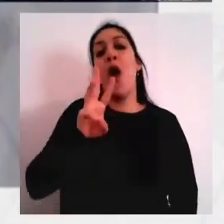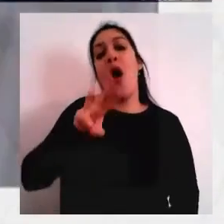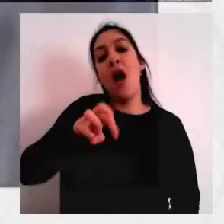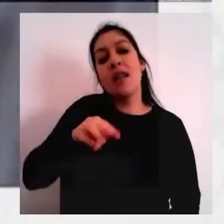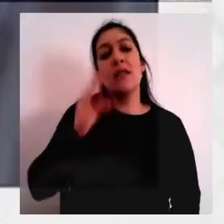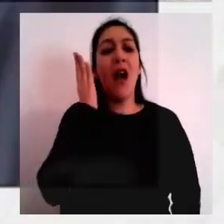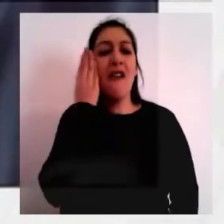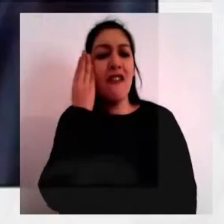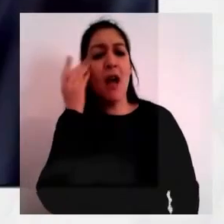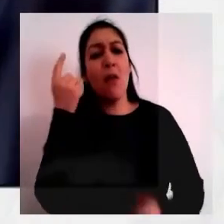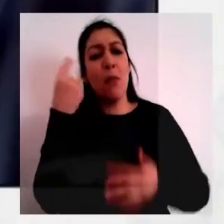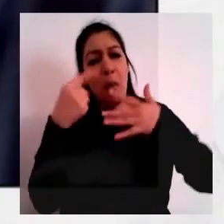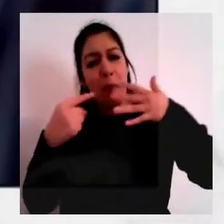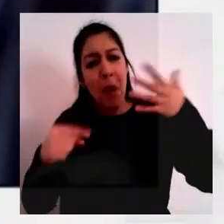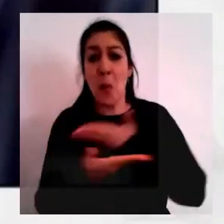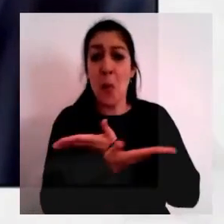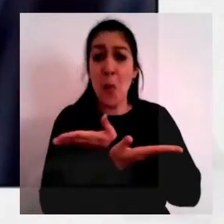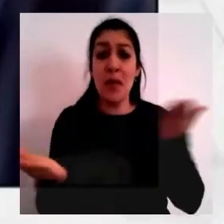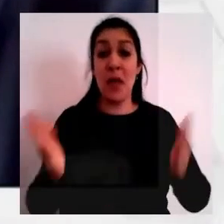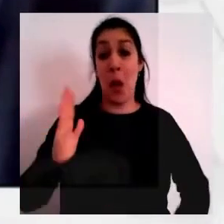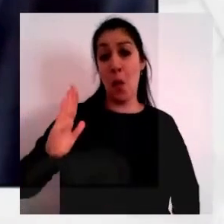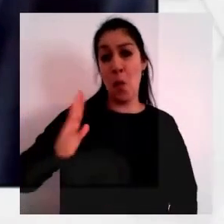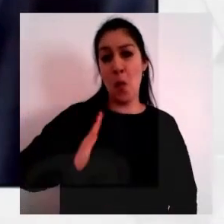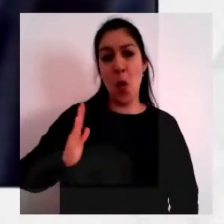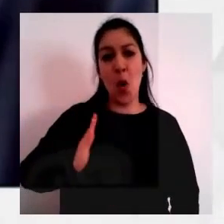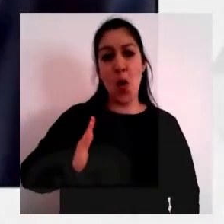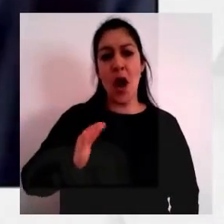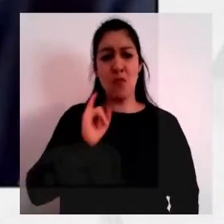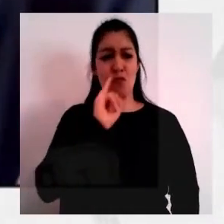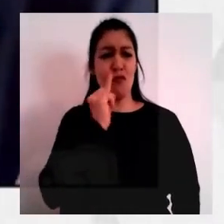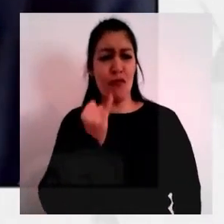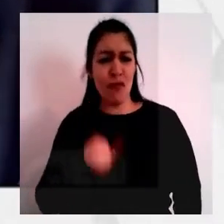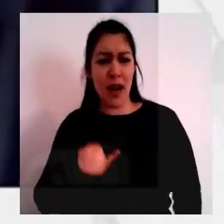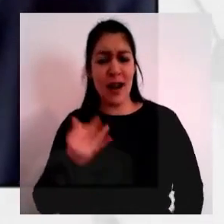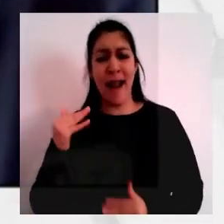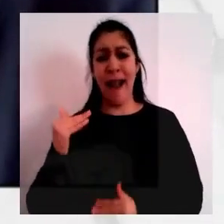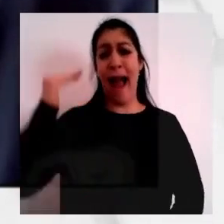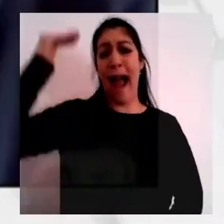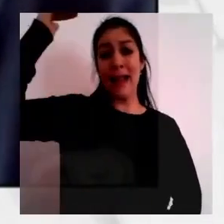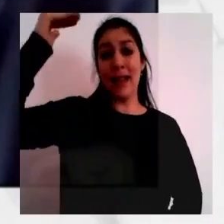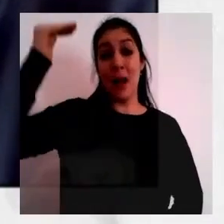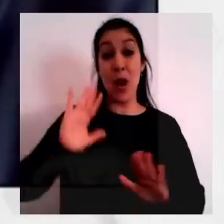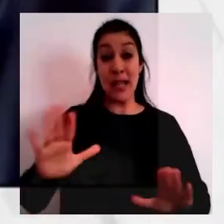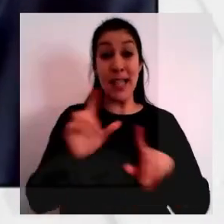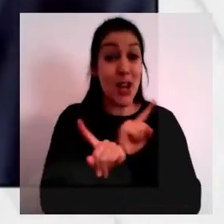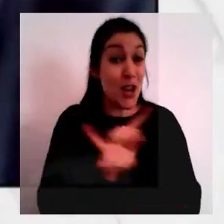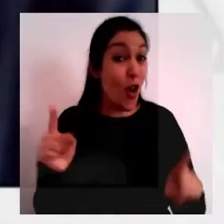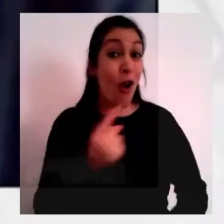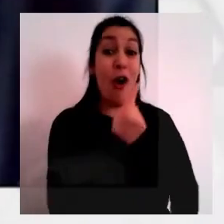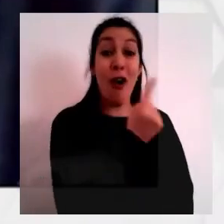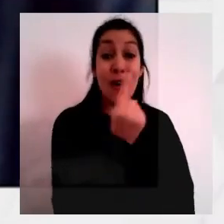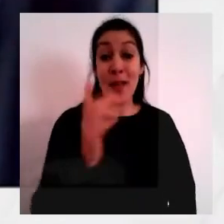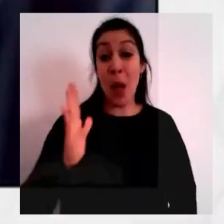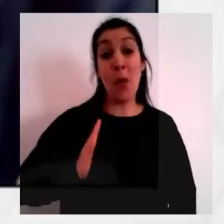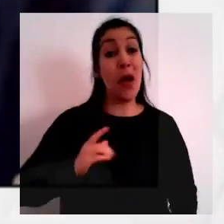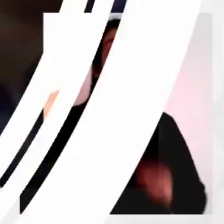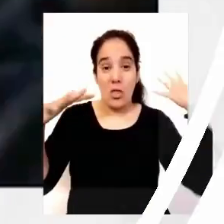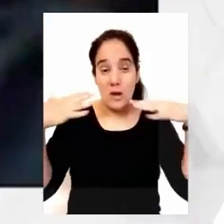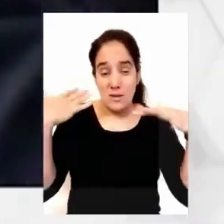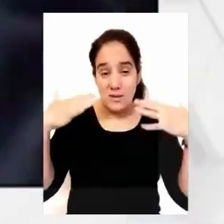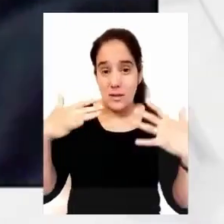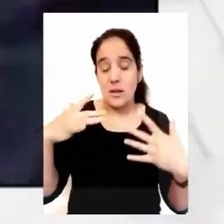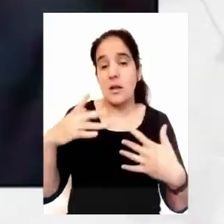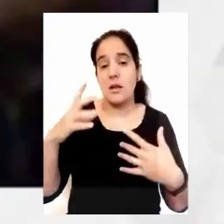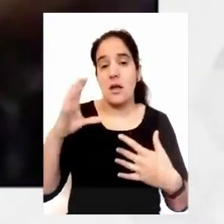muchos estereotipos, por ejemplo, que las mujeres tienen que ser flacas y altas, pero no es así. Cada persona es diferente y todos tienen algo en especial.